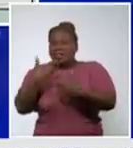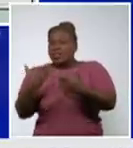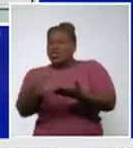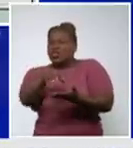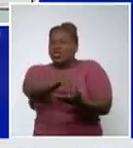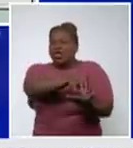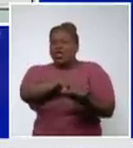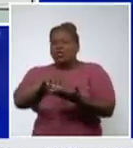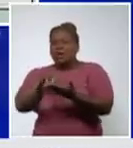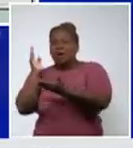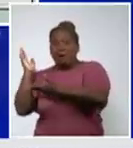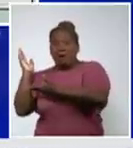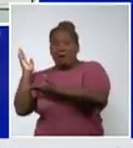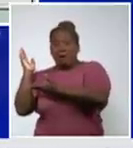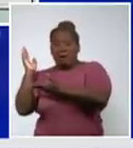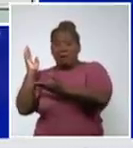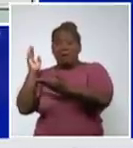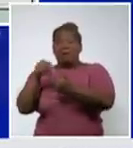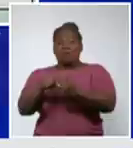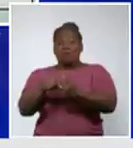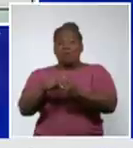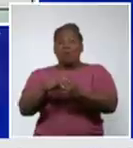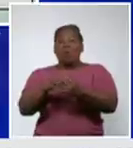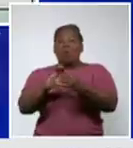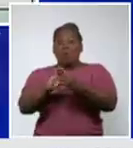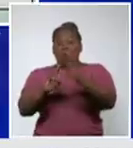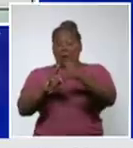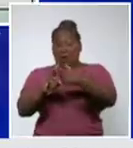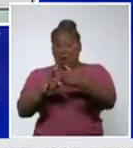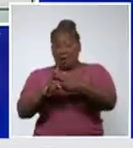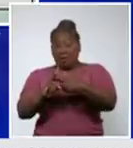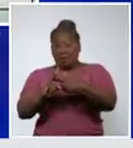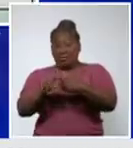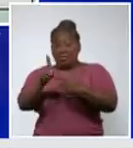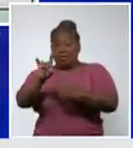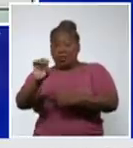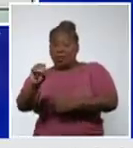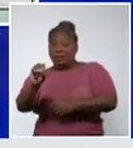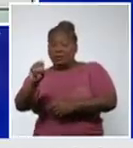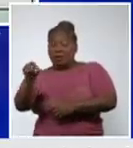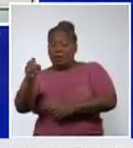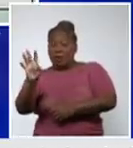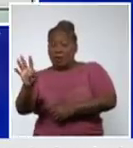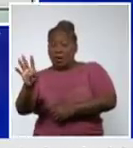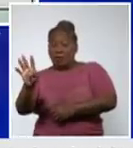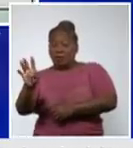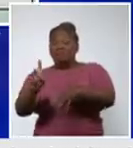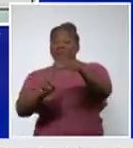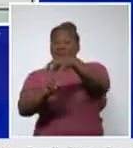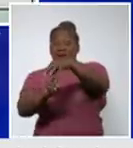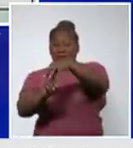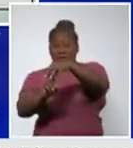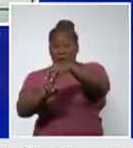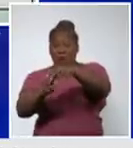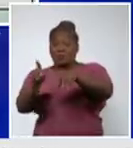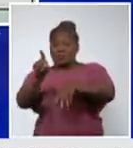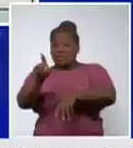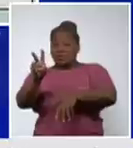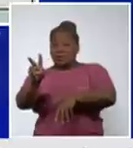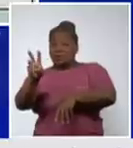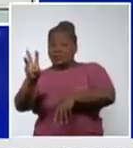mapa, pues Guanajay con 190,4, San Cristóbal